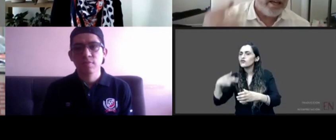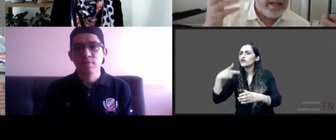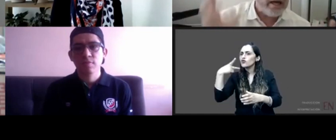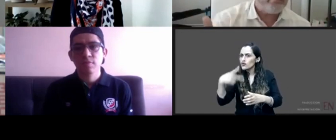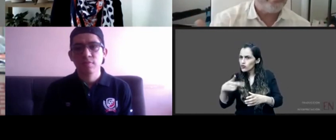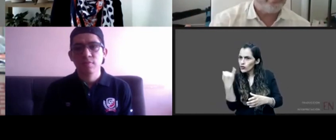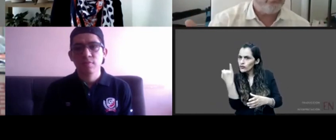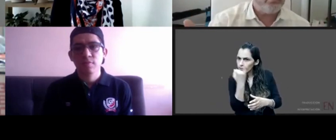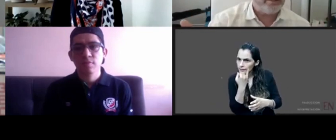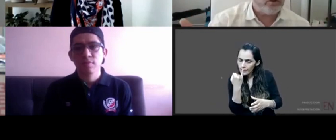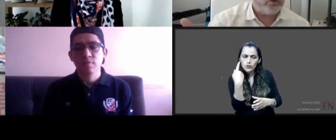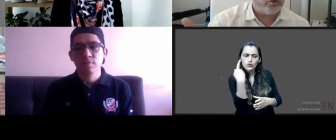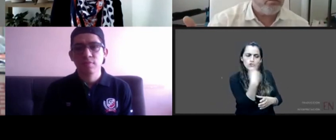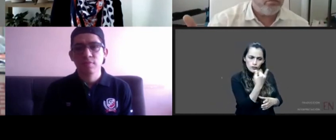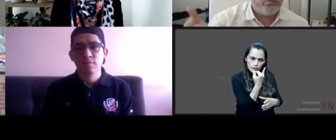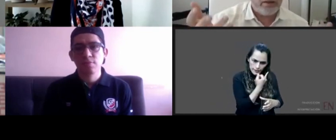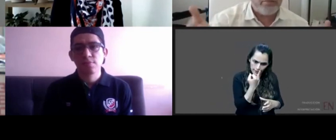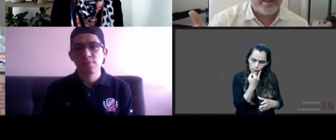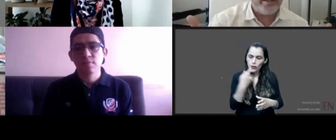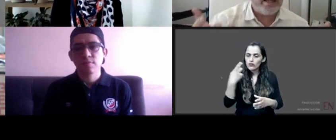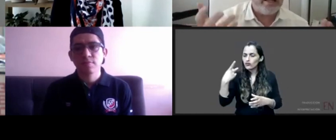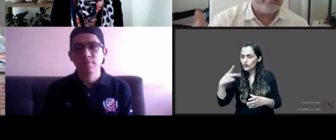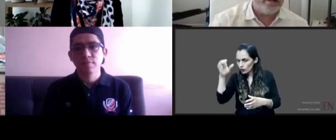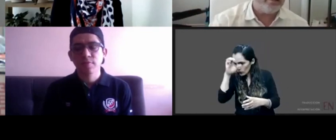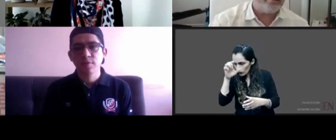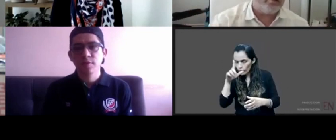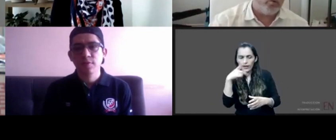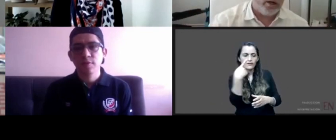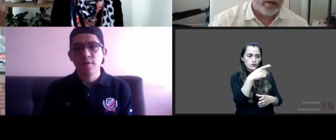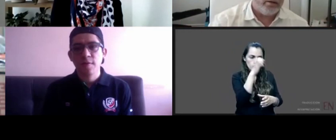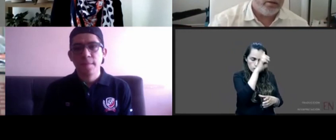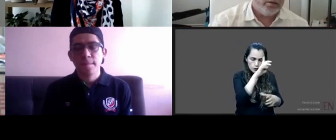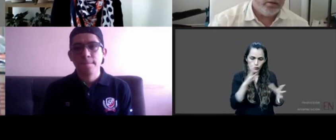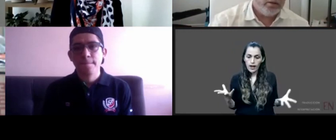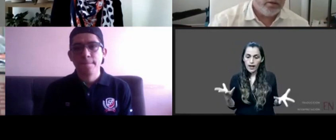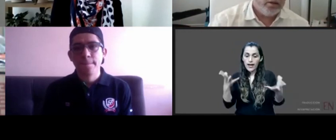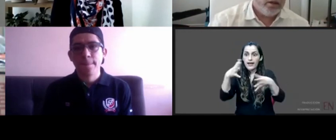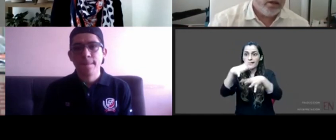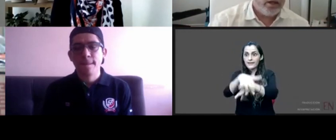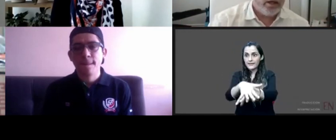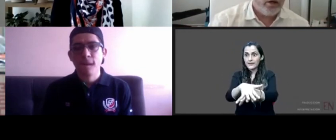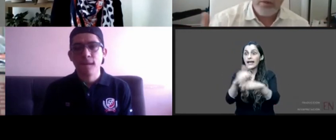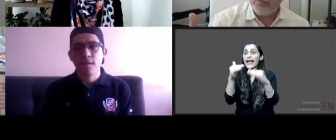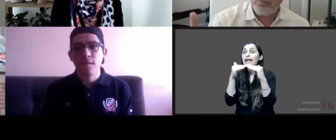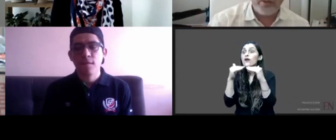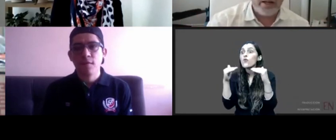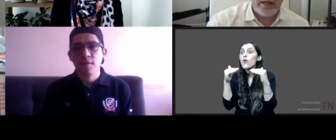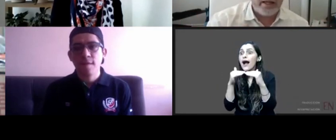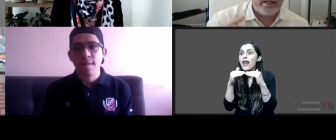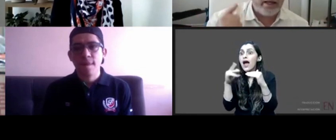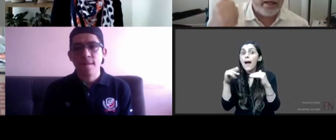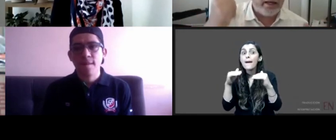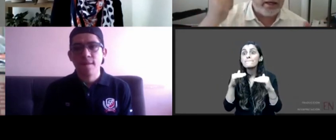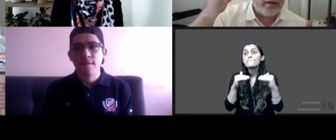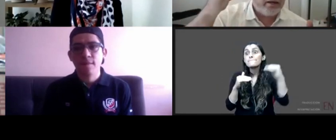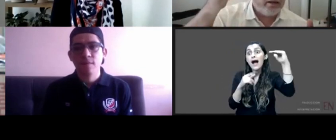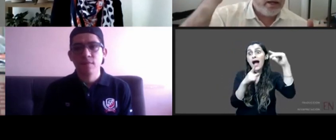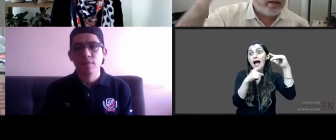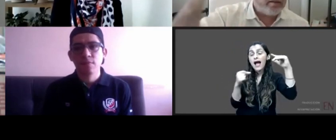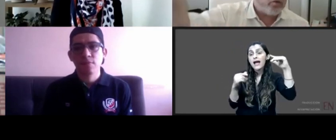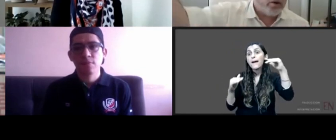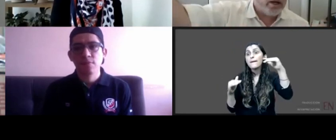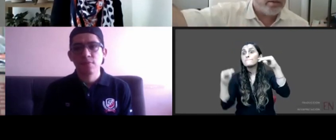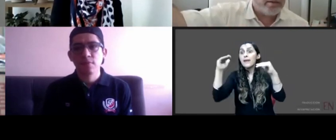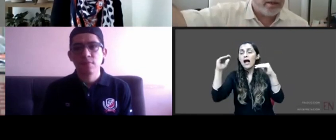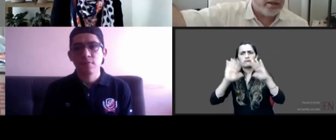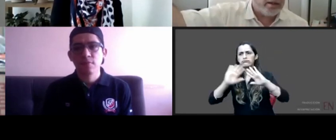culturas, y ambas tienen un proceso, una presencia equilibrada en la escuela. Lo mismo pasaría en